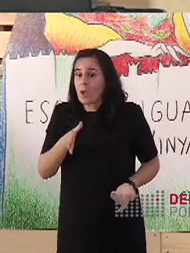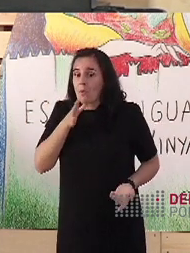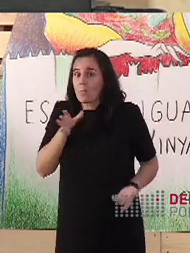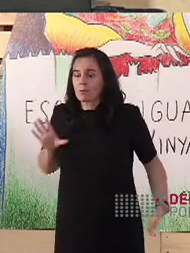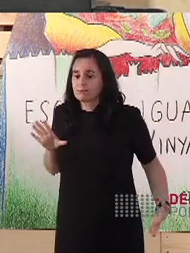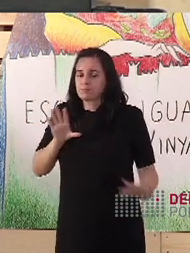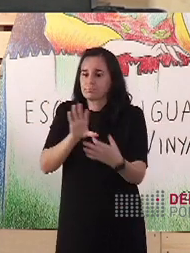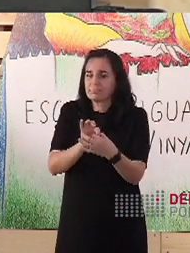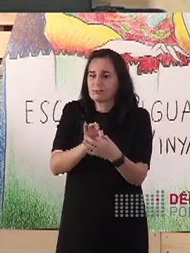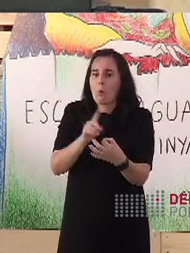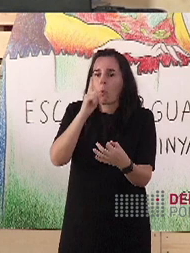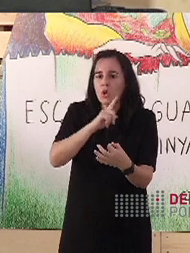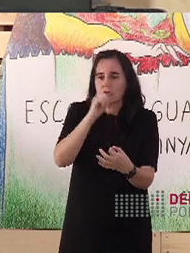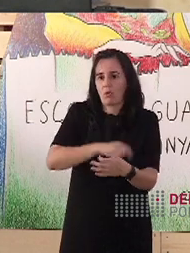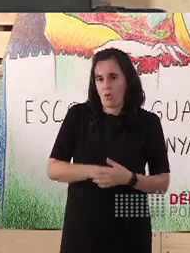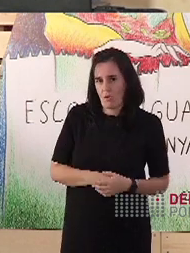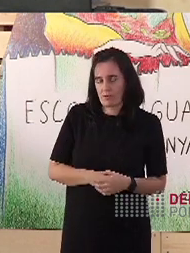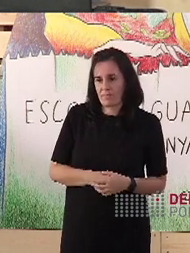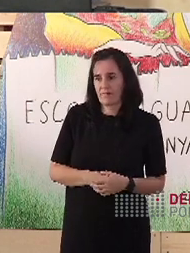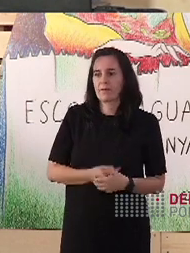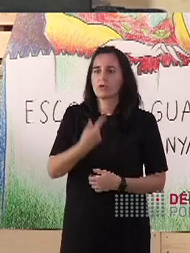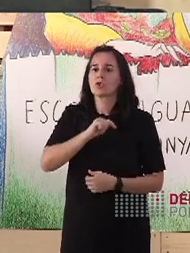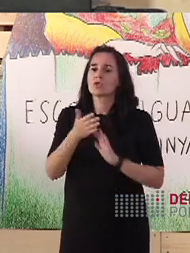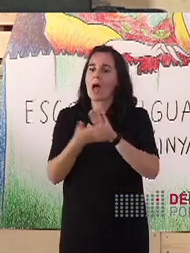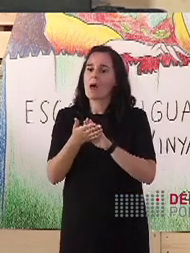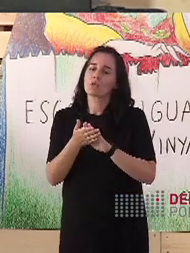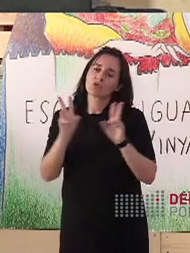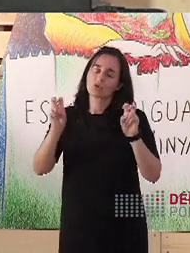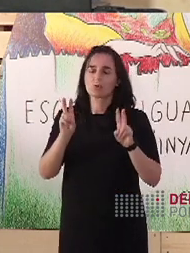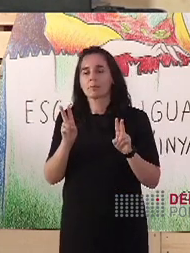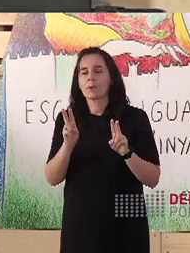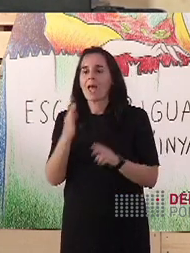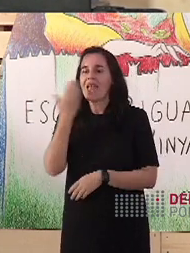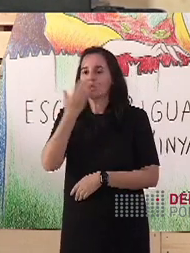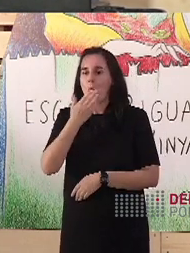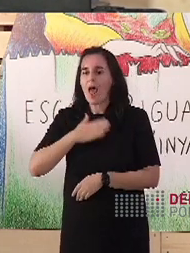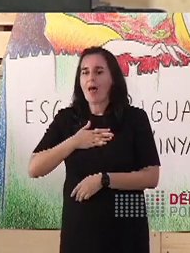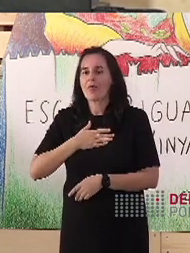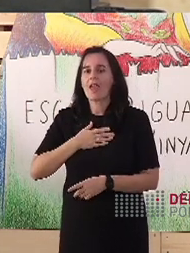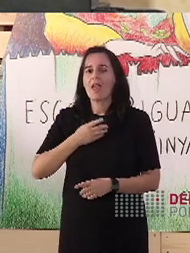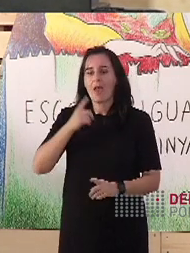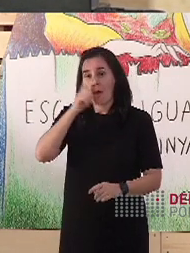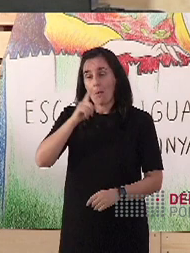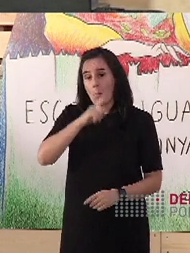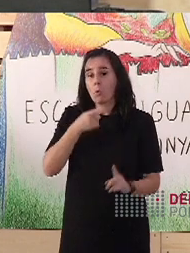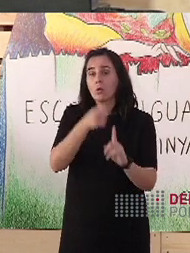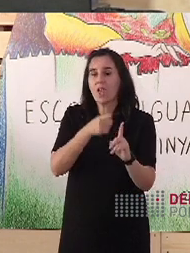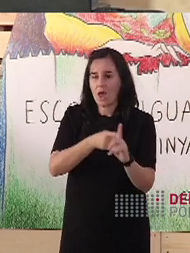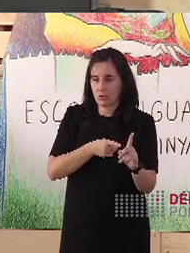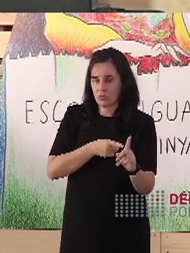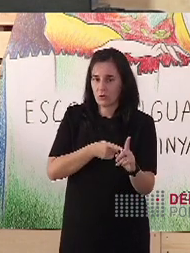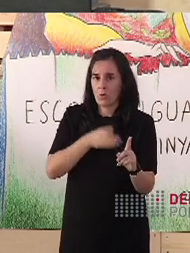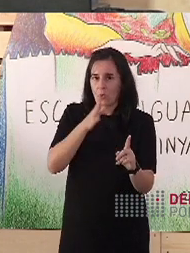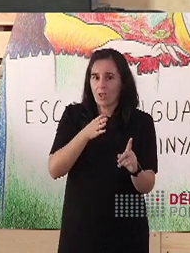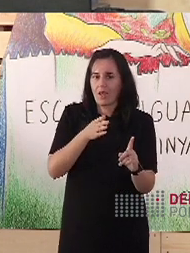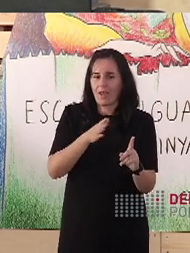alianza con la prostitución. Cuando decimos que es una escuela de puteros, no solo es porque vamos a ir desgranando componentes necesarios para que